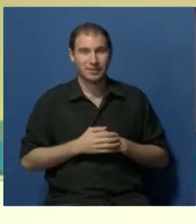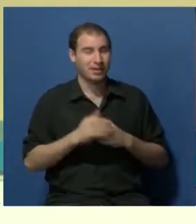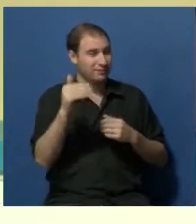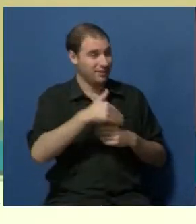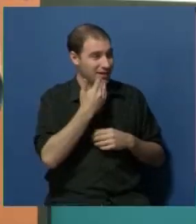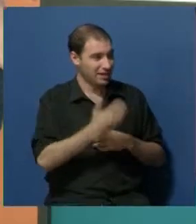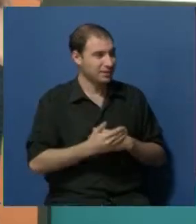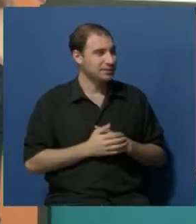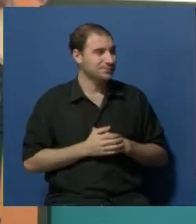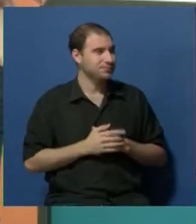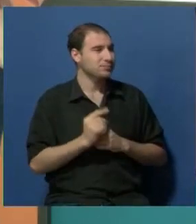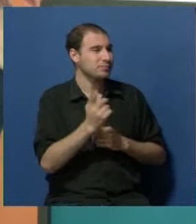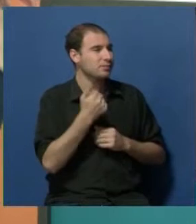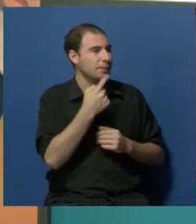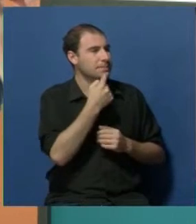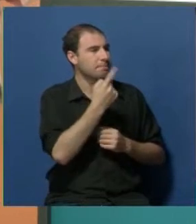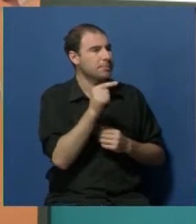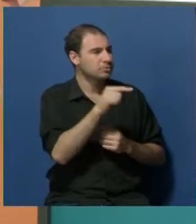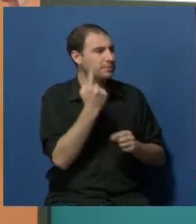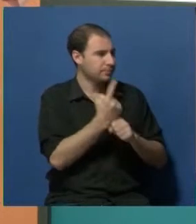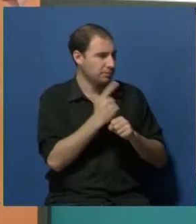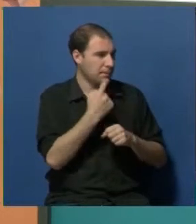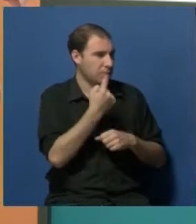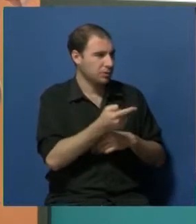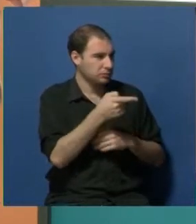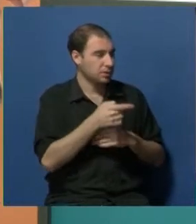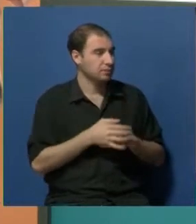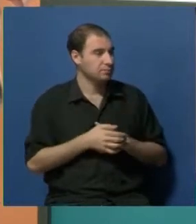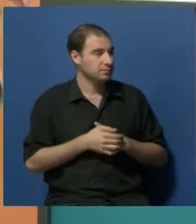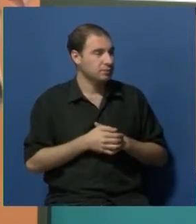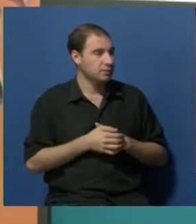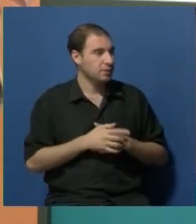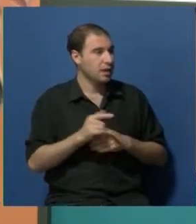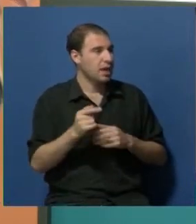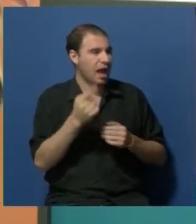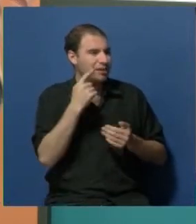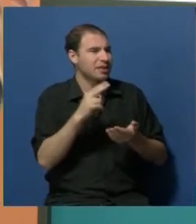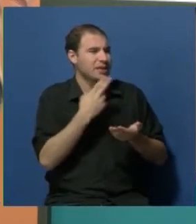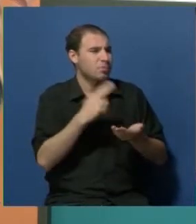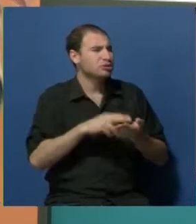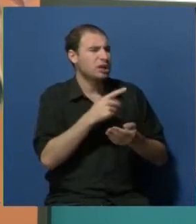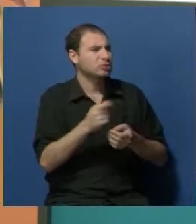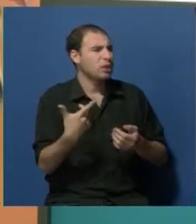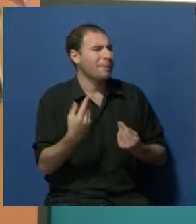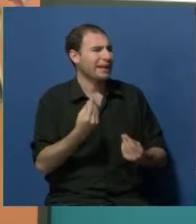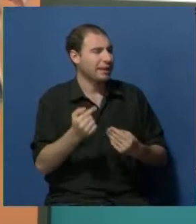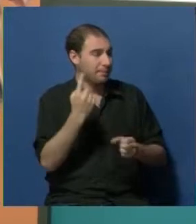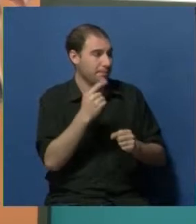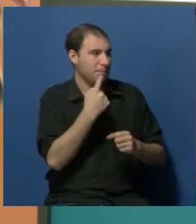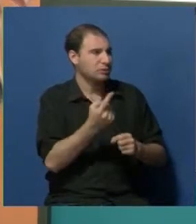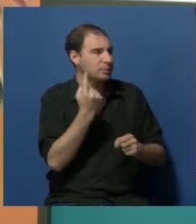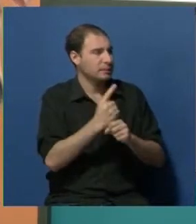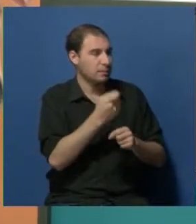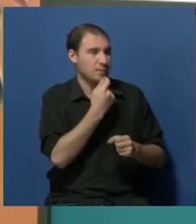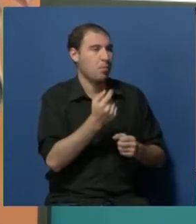gracias por venir. Queríamos preguntarte, en primer lugar, ¿no? ¿Cuál es el espíritu del impuesto a las ganancias? Pues esta es la primera pregunta que surge. Uno